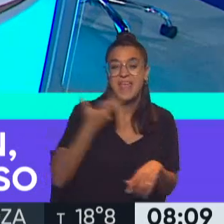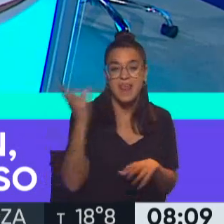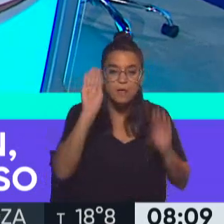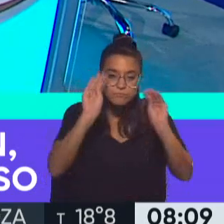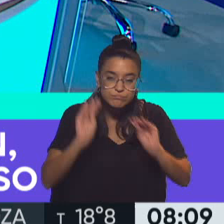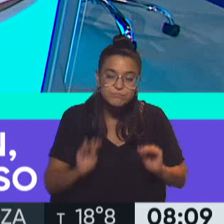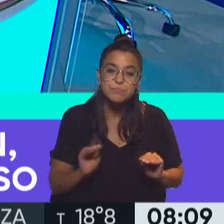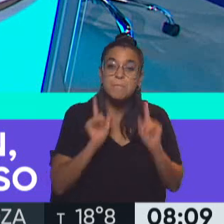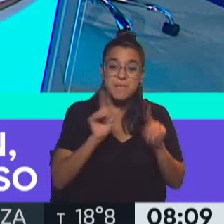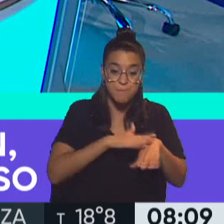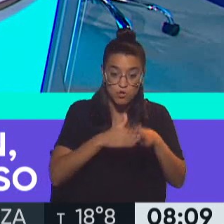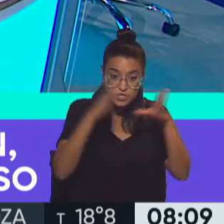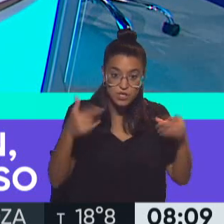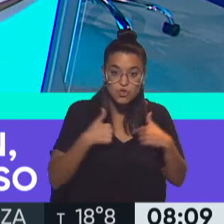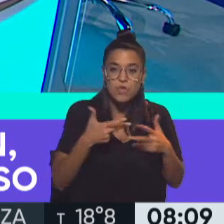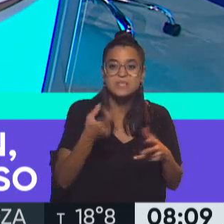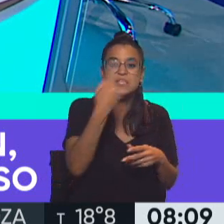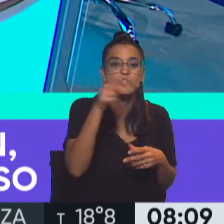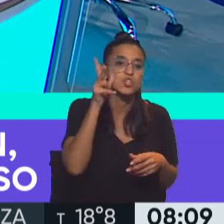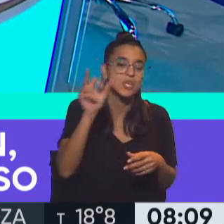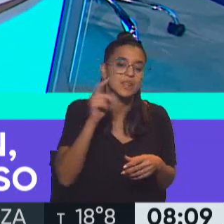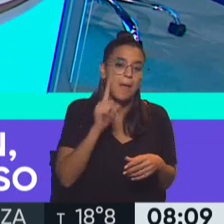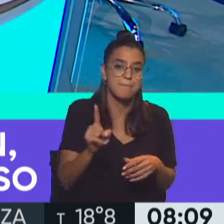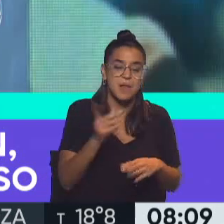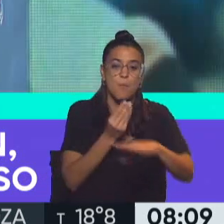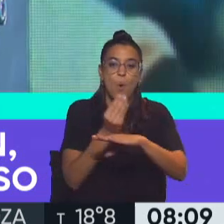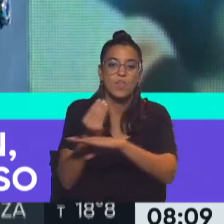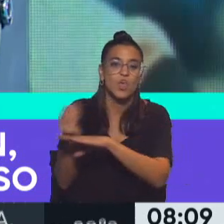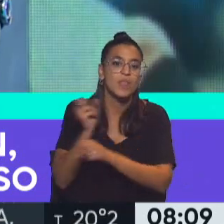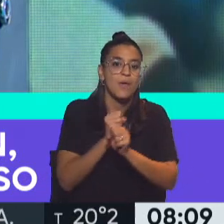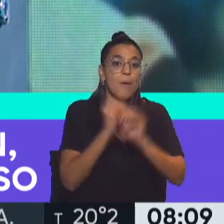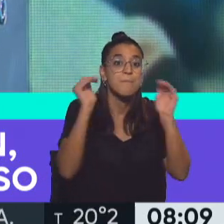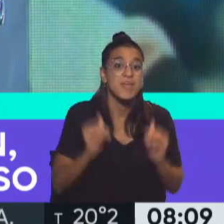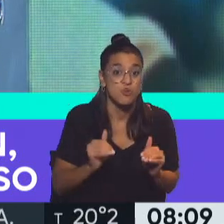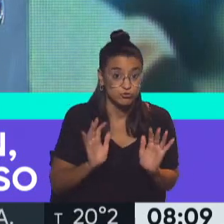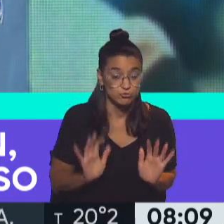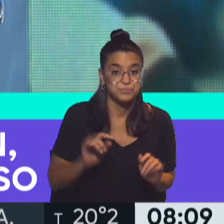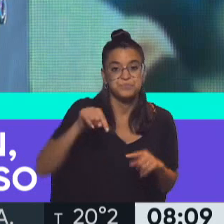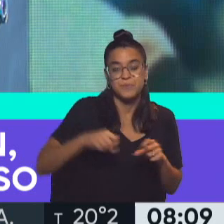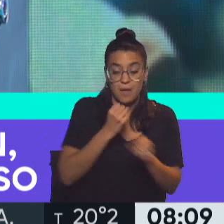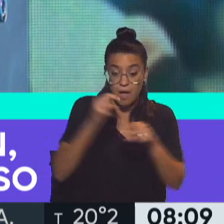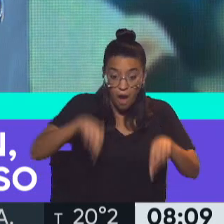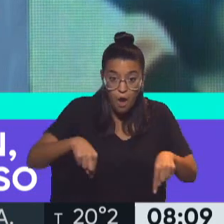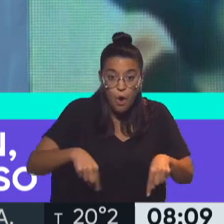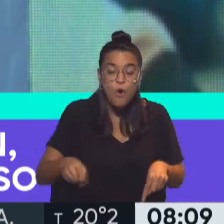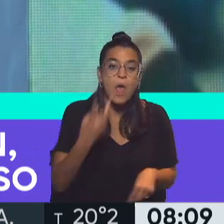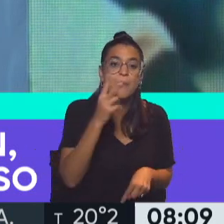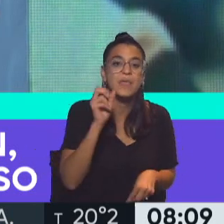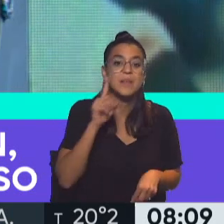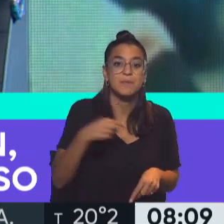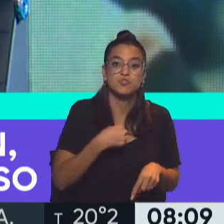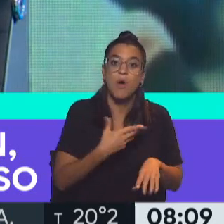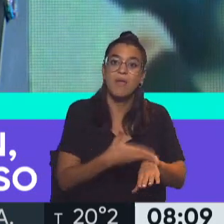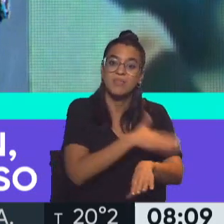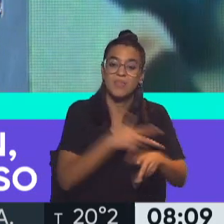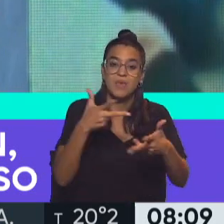en esa misma serie que mencionaba, unos 180.000 puestos de trabajo menos. Claro. De esos, a esta altura del partido, con estos 20.000 que mencionaba,